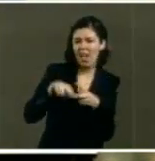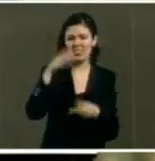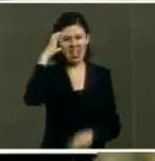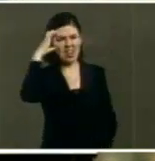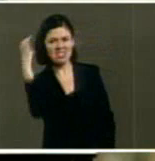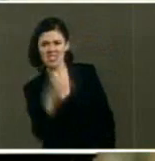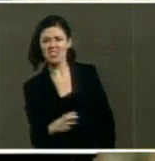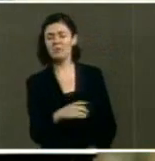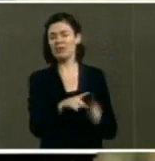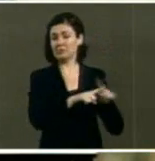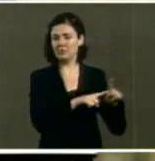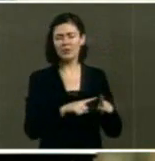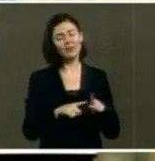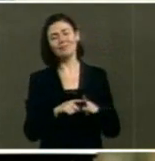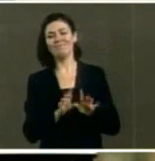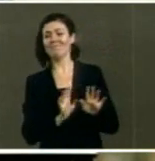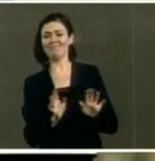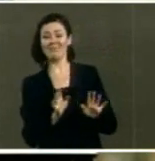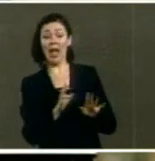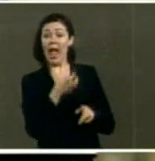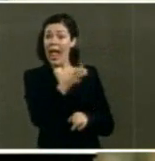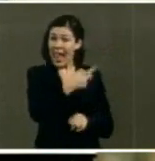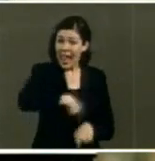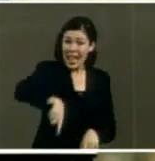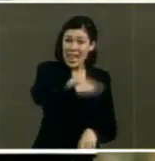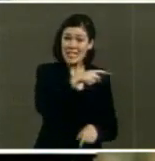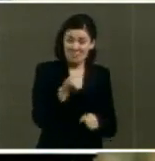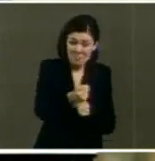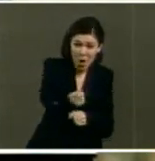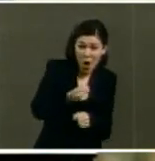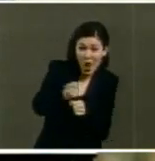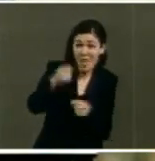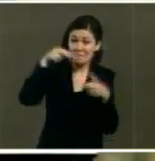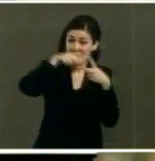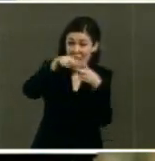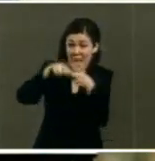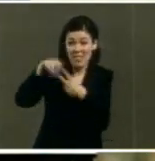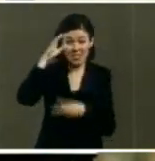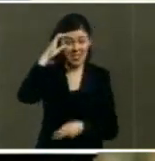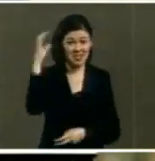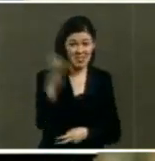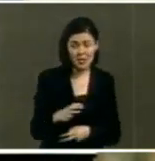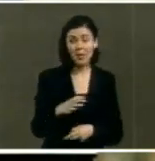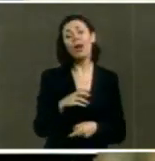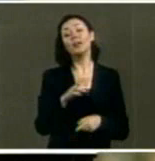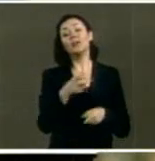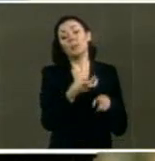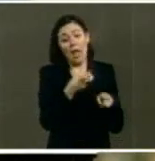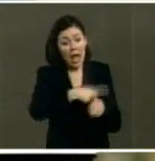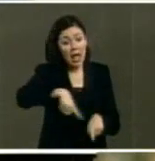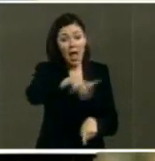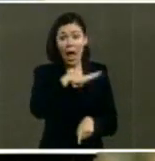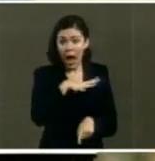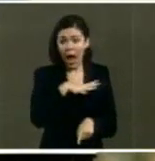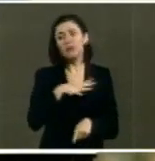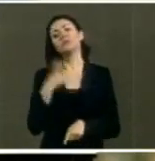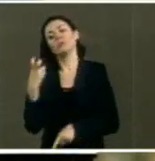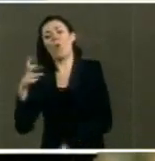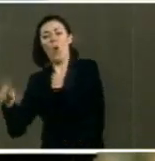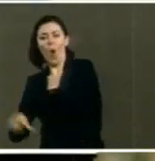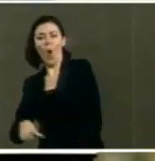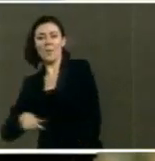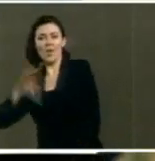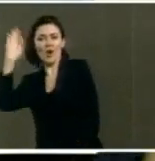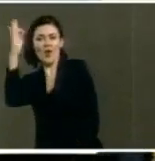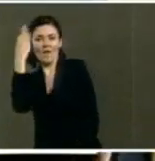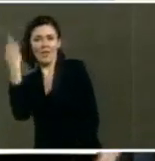no por la intervención de las fuerzas federales. Al contrario, las fuerzas federales intervienen donde hay violencia